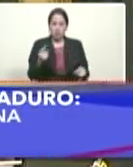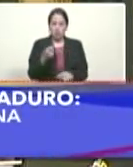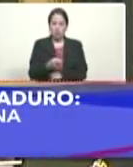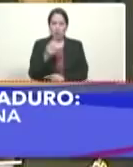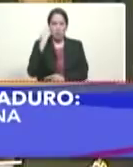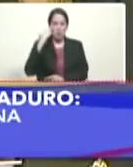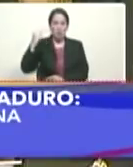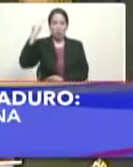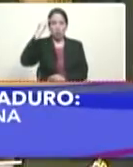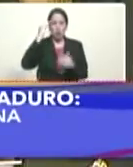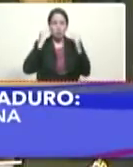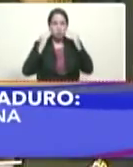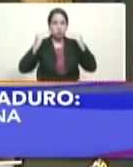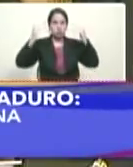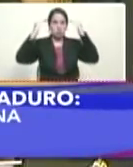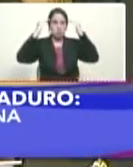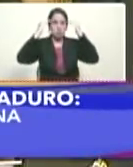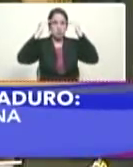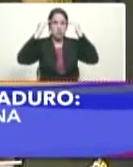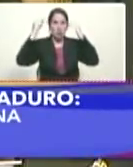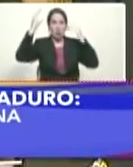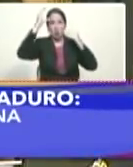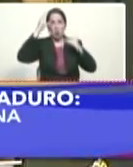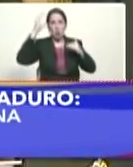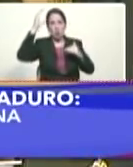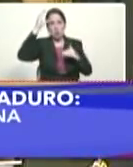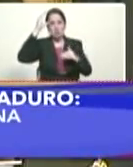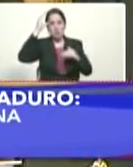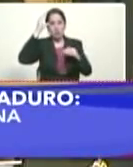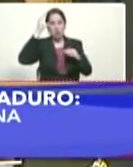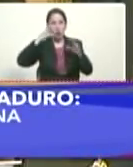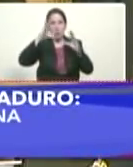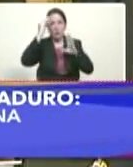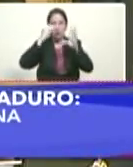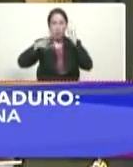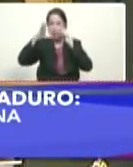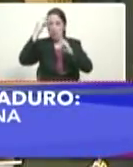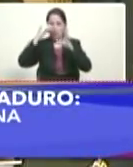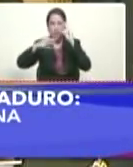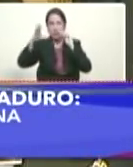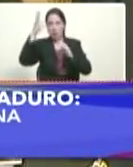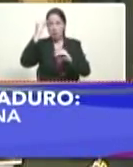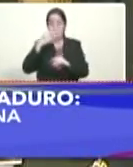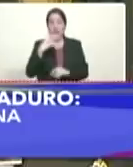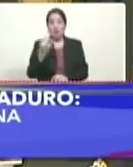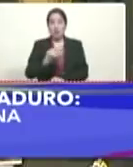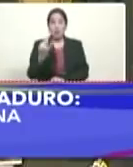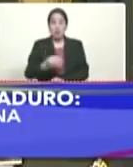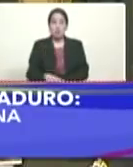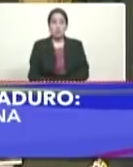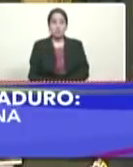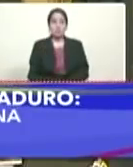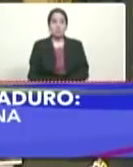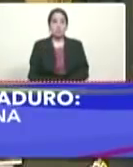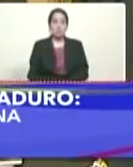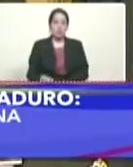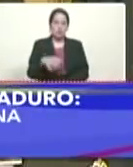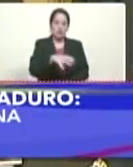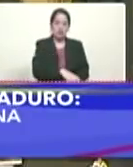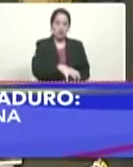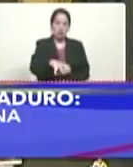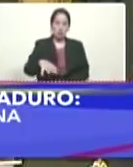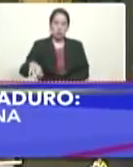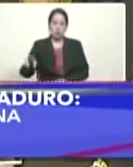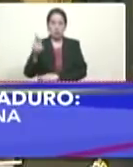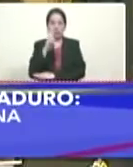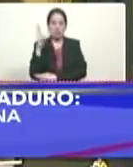todos en el conocimiento crecernos en conocimiento de la realidad del estado de la región del